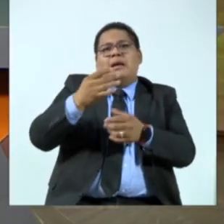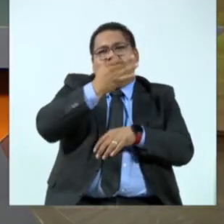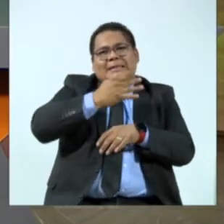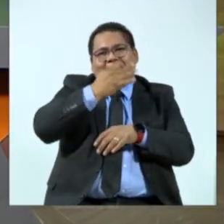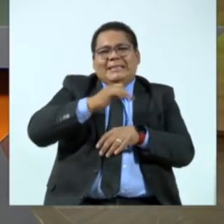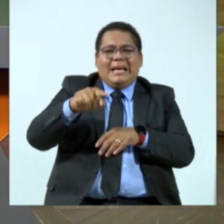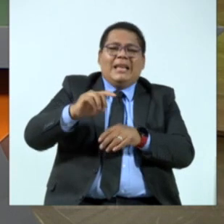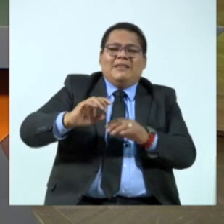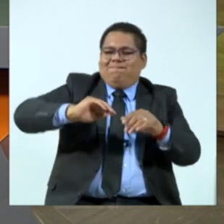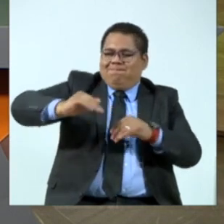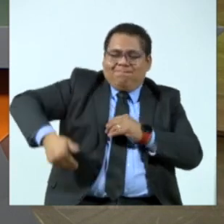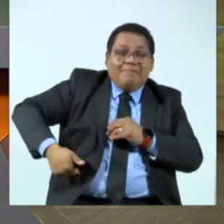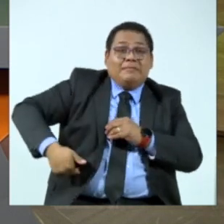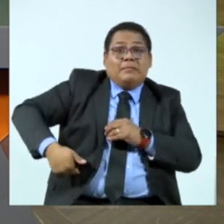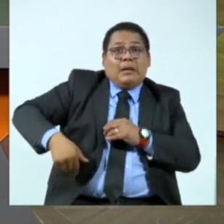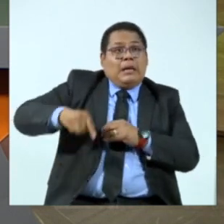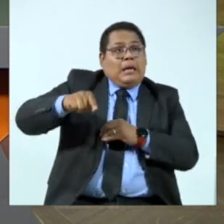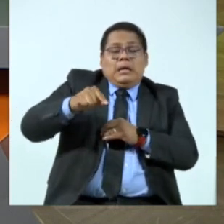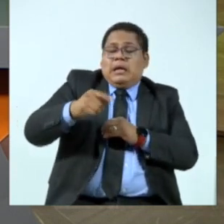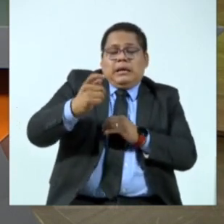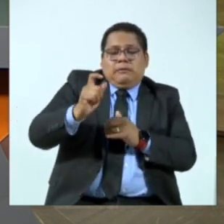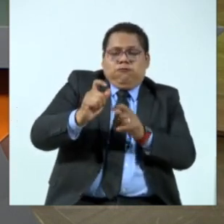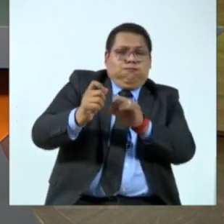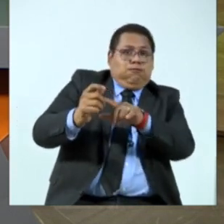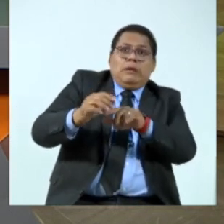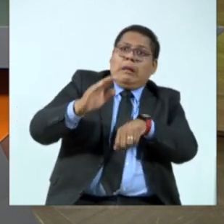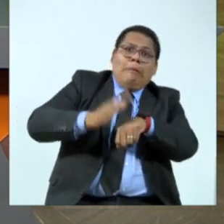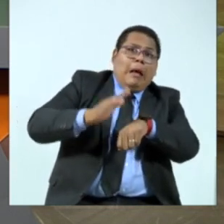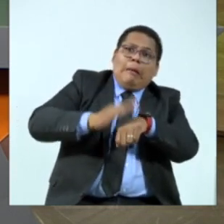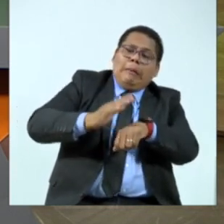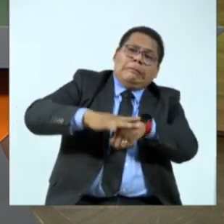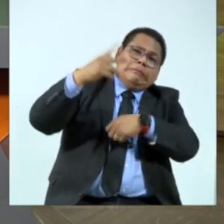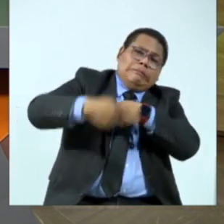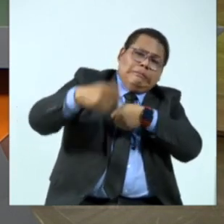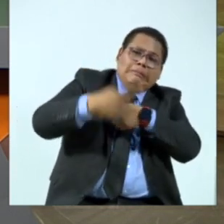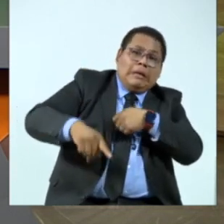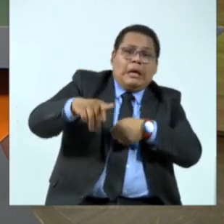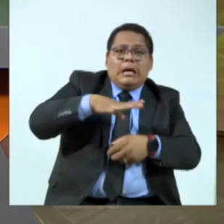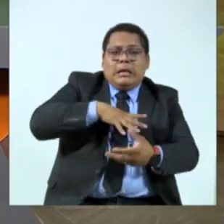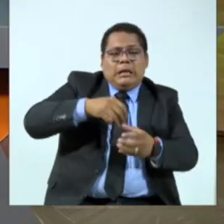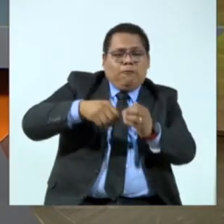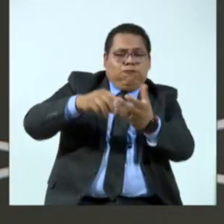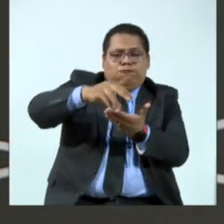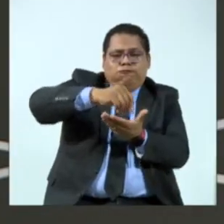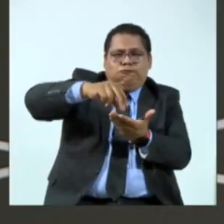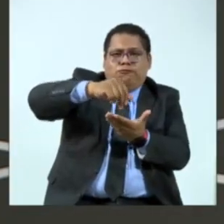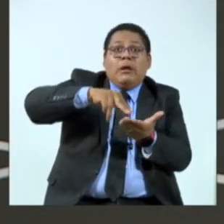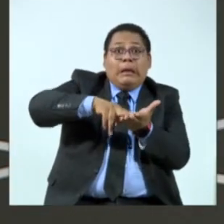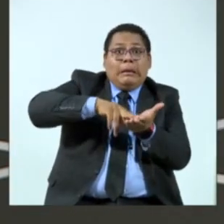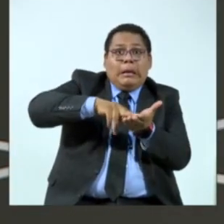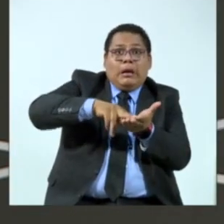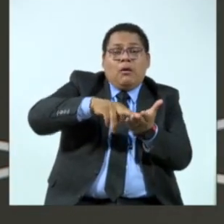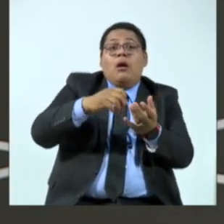algunos accidentes y cada vez estos juegos pirotécnicos son más letales no son más contienen más pólvora hay algunos productos que se venden a